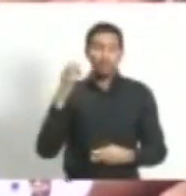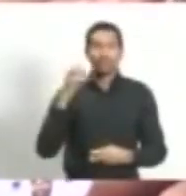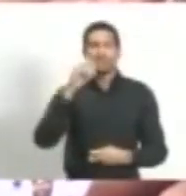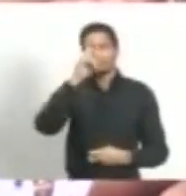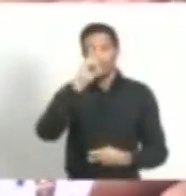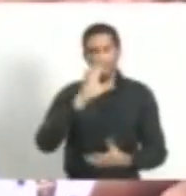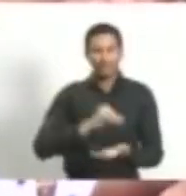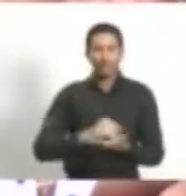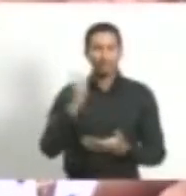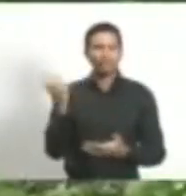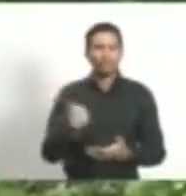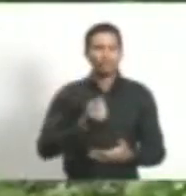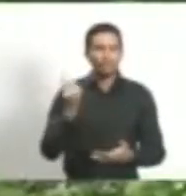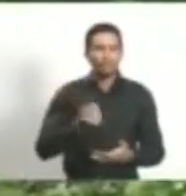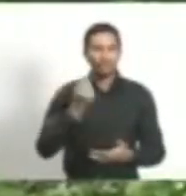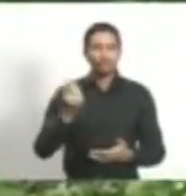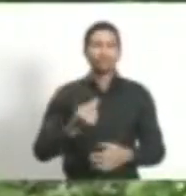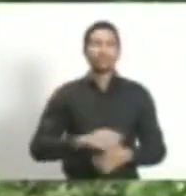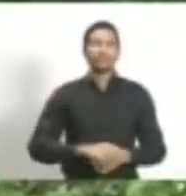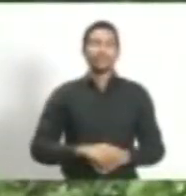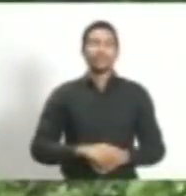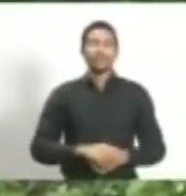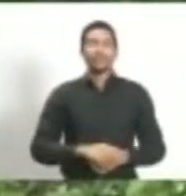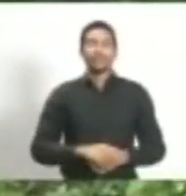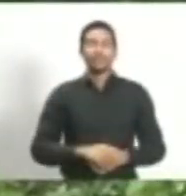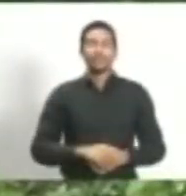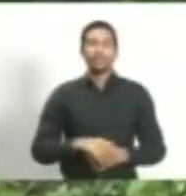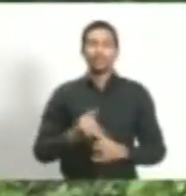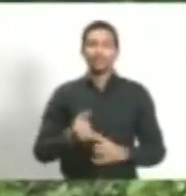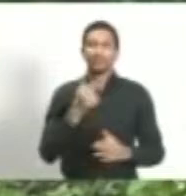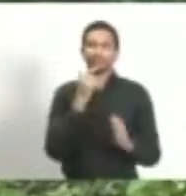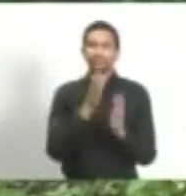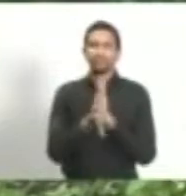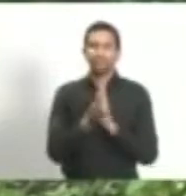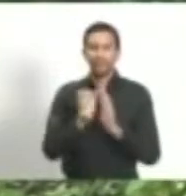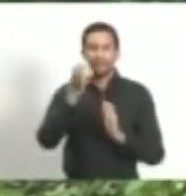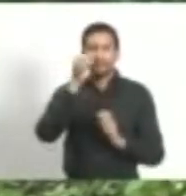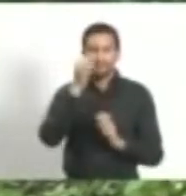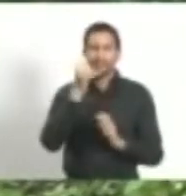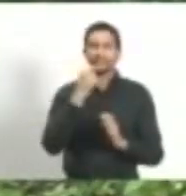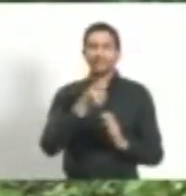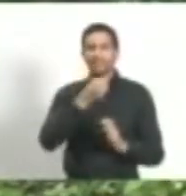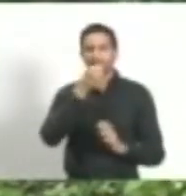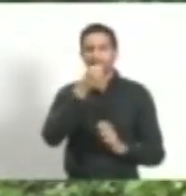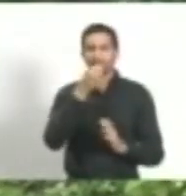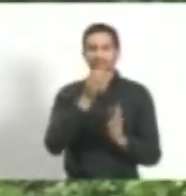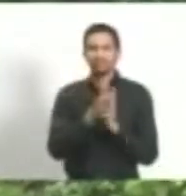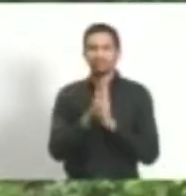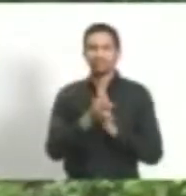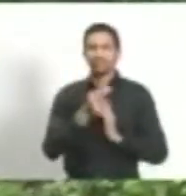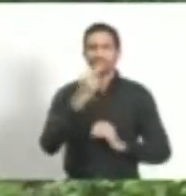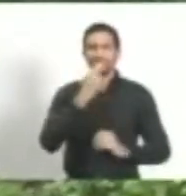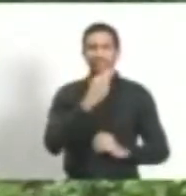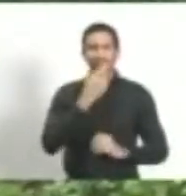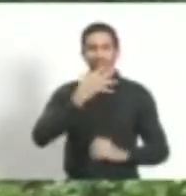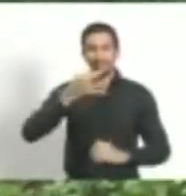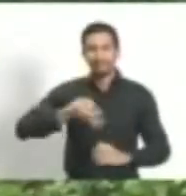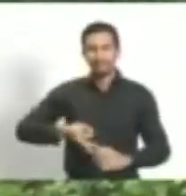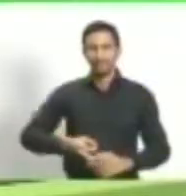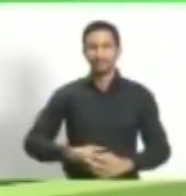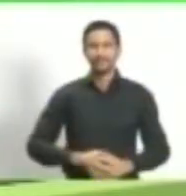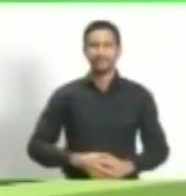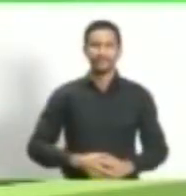conocemos como delincuencia común. En Río Seco, con la cámara de Duván Martínez, Ramón Meneses, Las Noticias, un compromiso con la